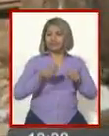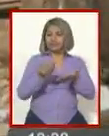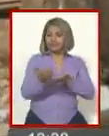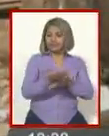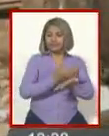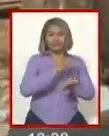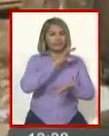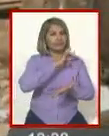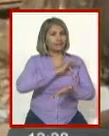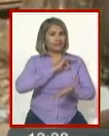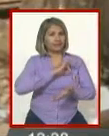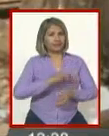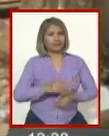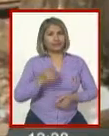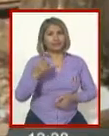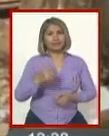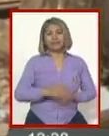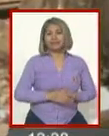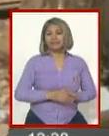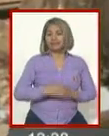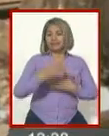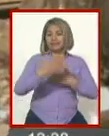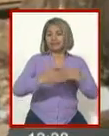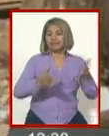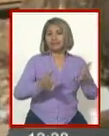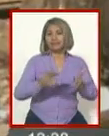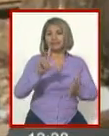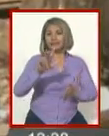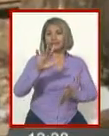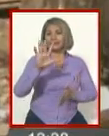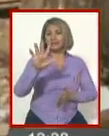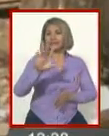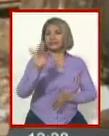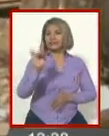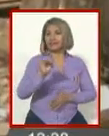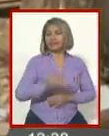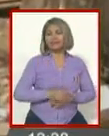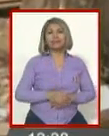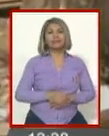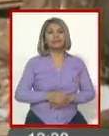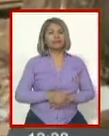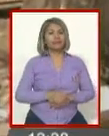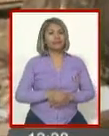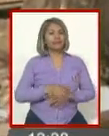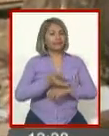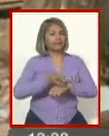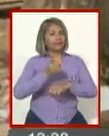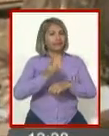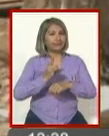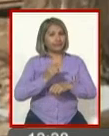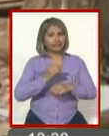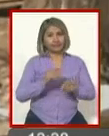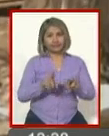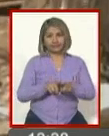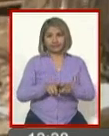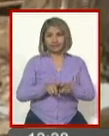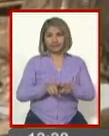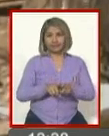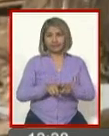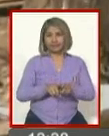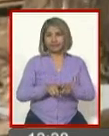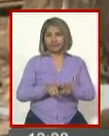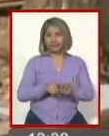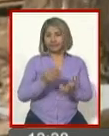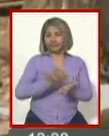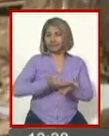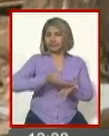ganar por caja de cerveza 35 bolivianos que iban a consumir los clientes, por un balde de